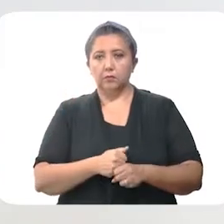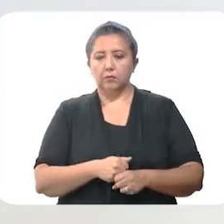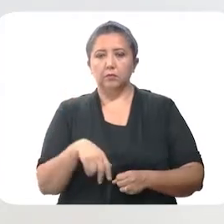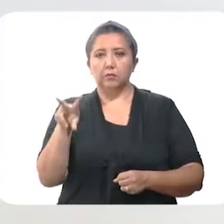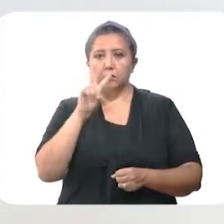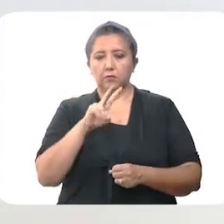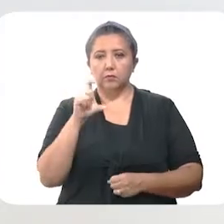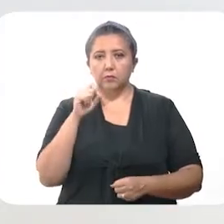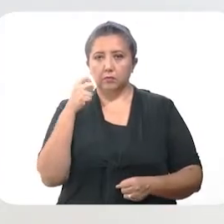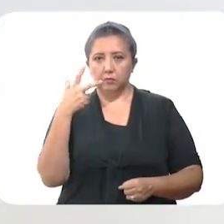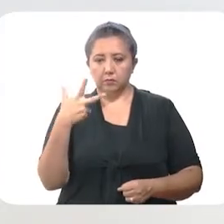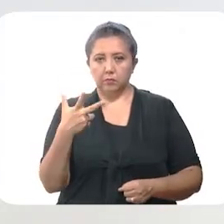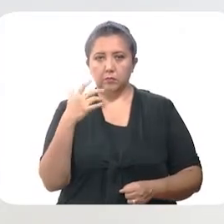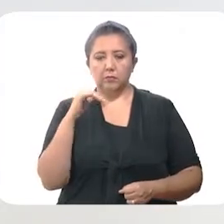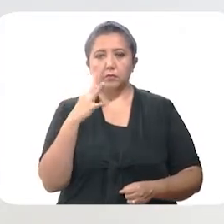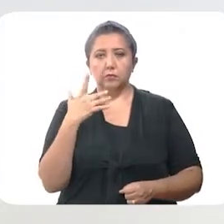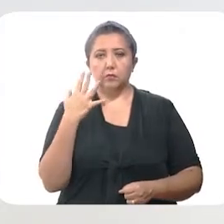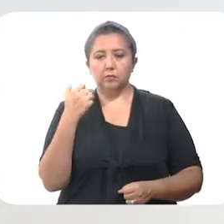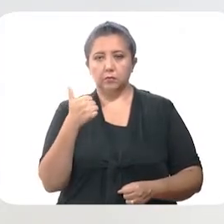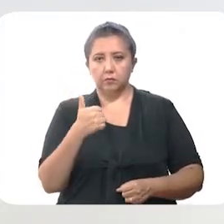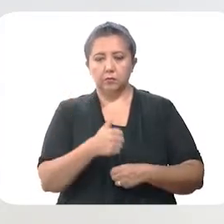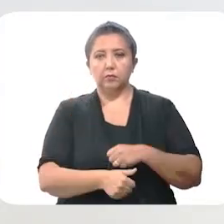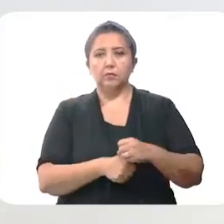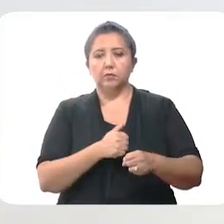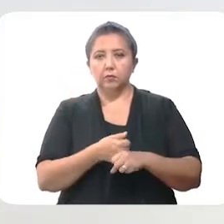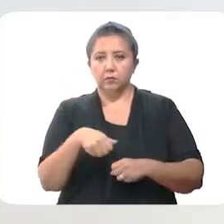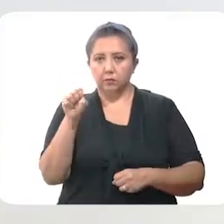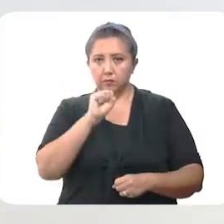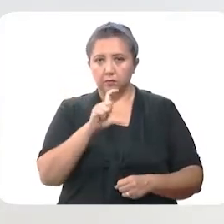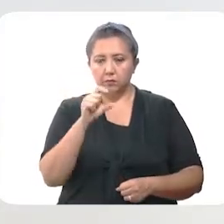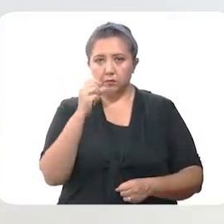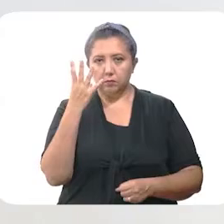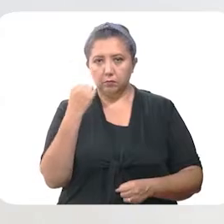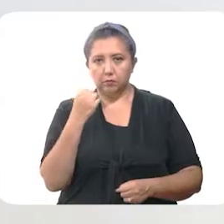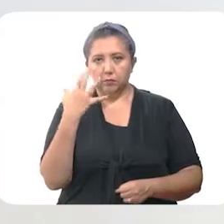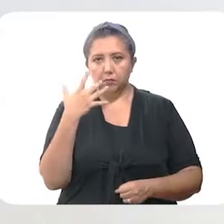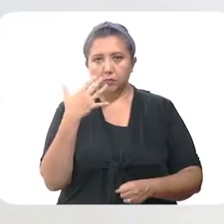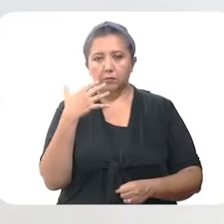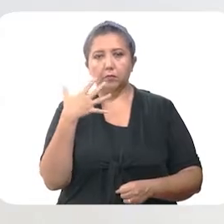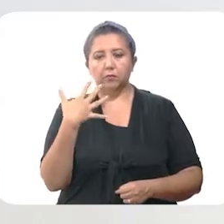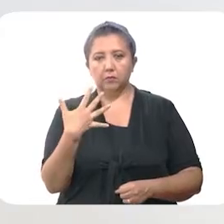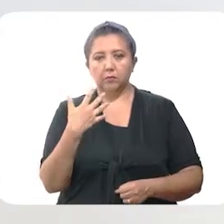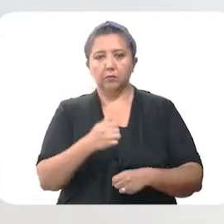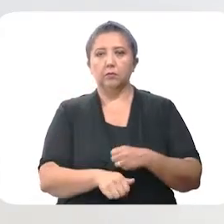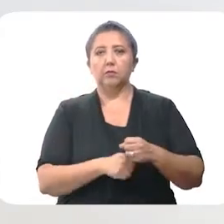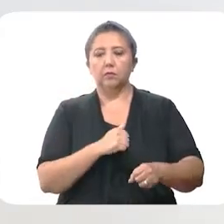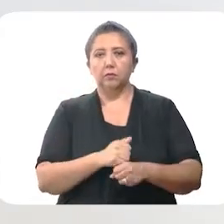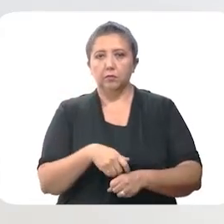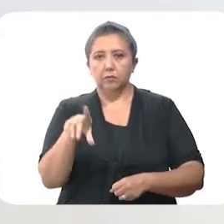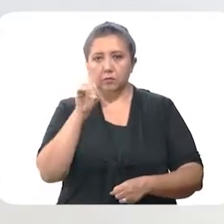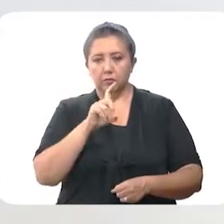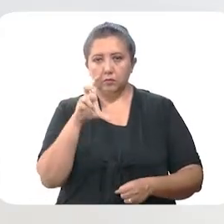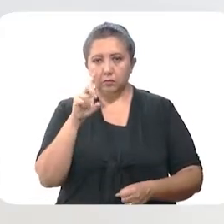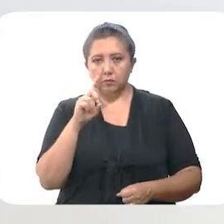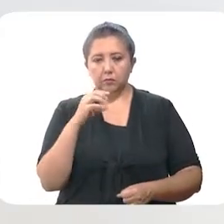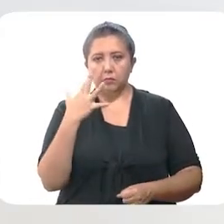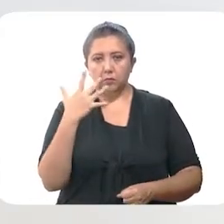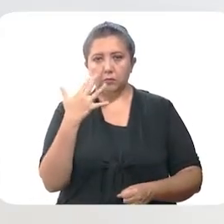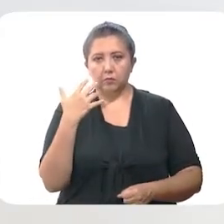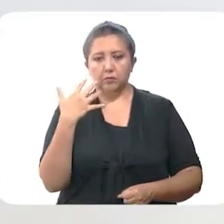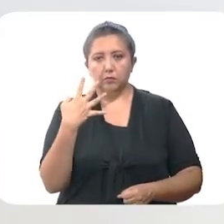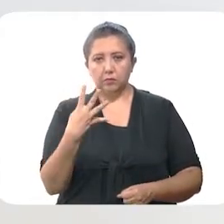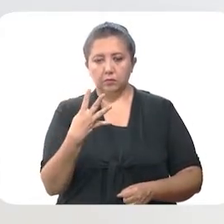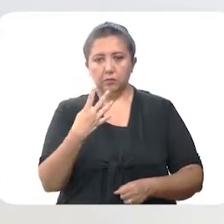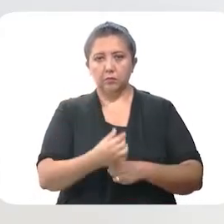años. Viernes 28 a los de 56 años, sábado 29 a los de 55 años, domingo 30 a